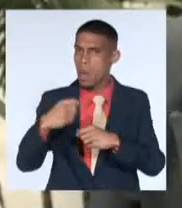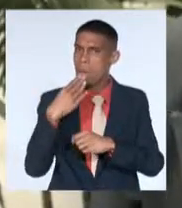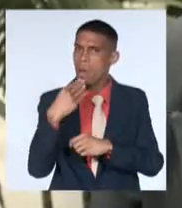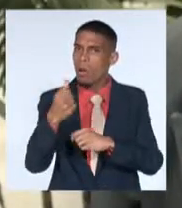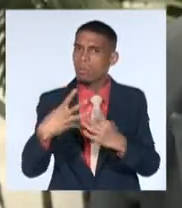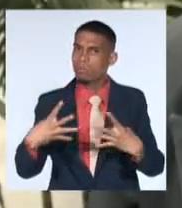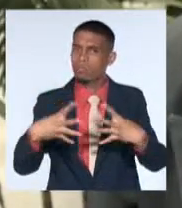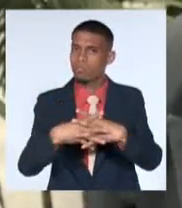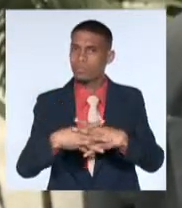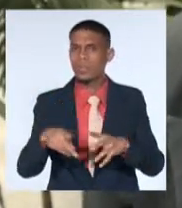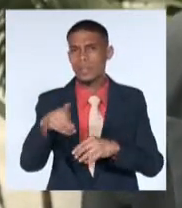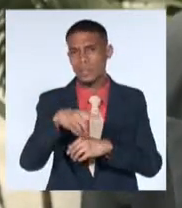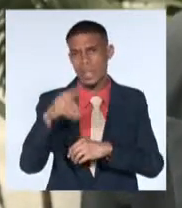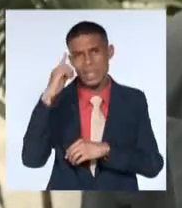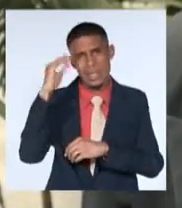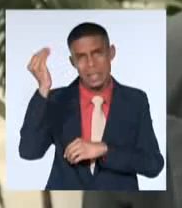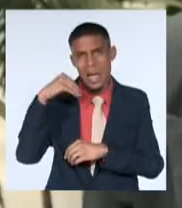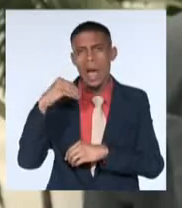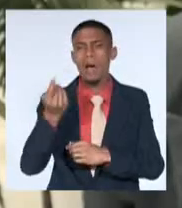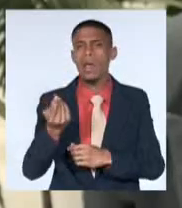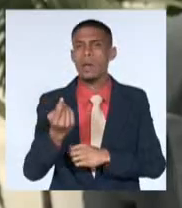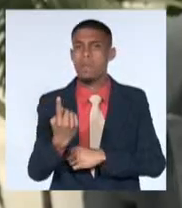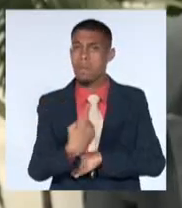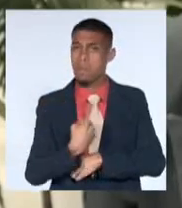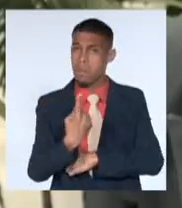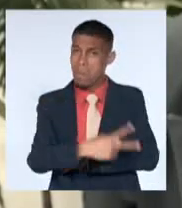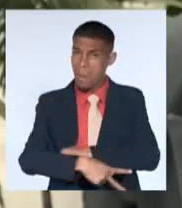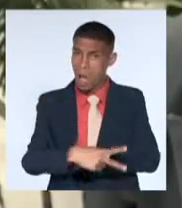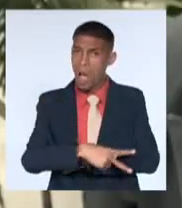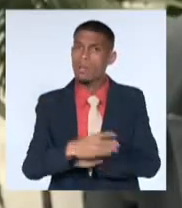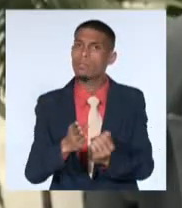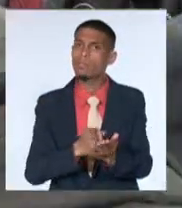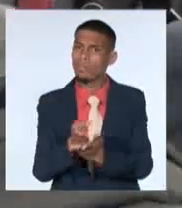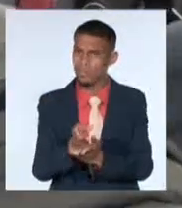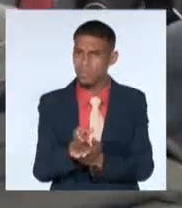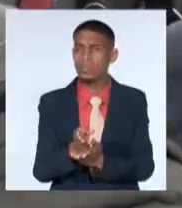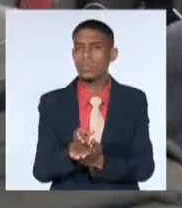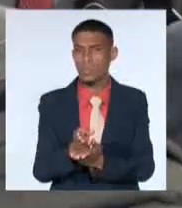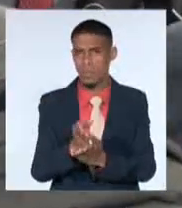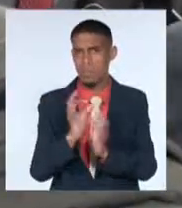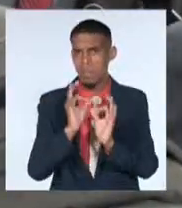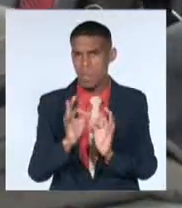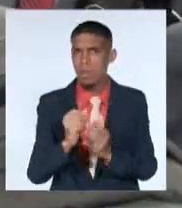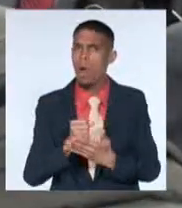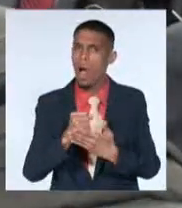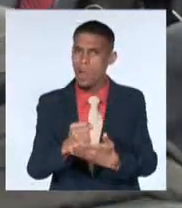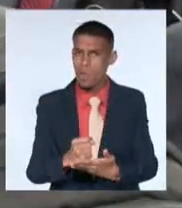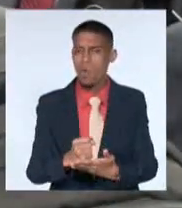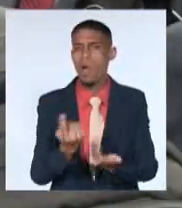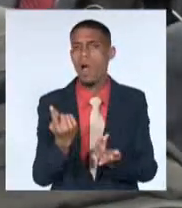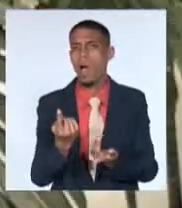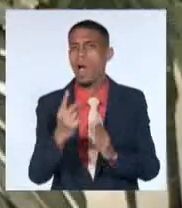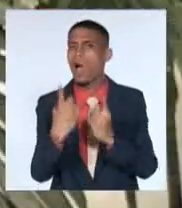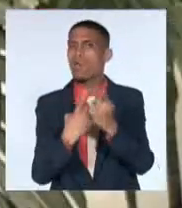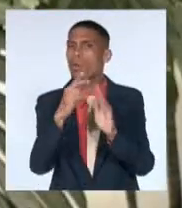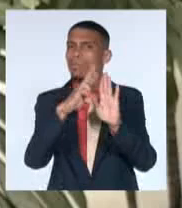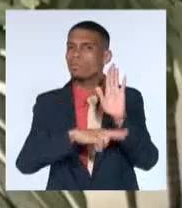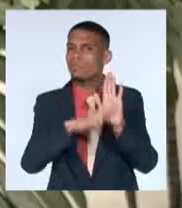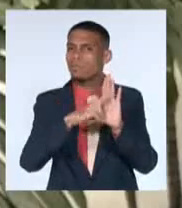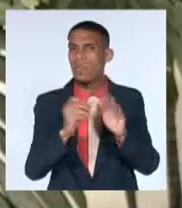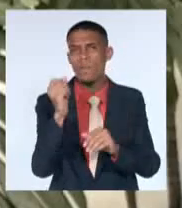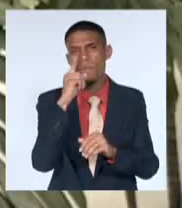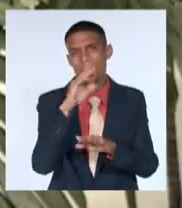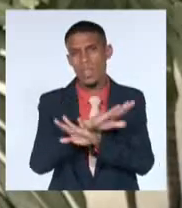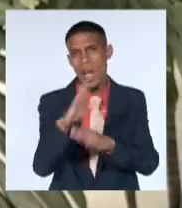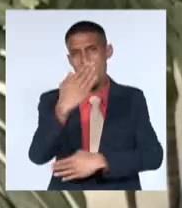Lanka continuará respaldando, ¿no?, a Cuba en las resoluciones que se planteen ante las Naciones Unidas para poner fin a las sanciones